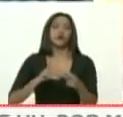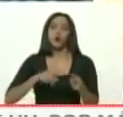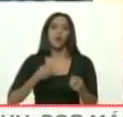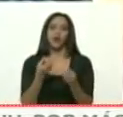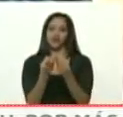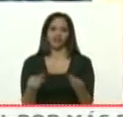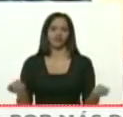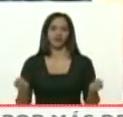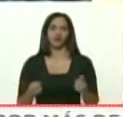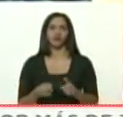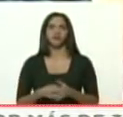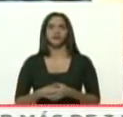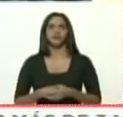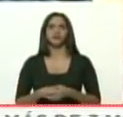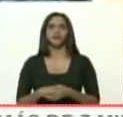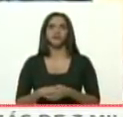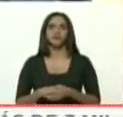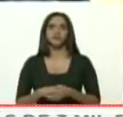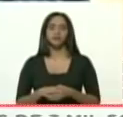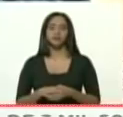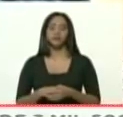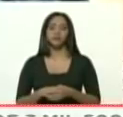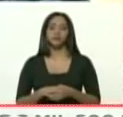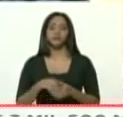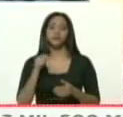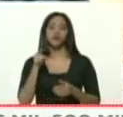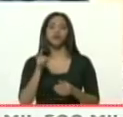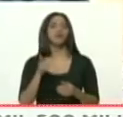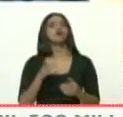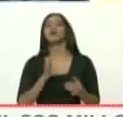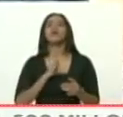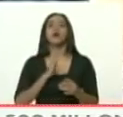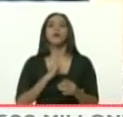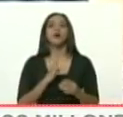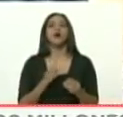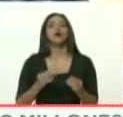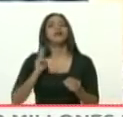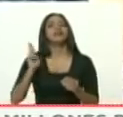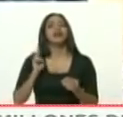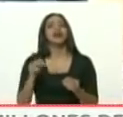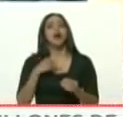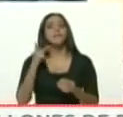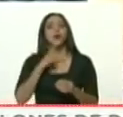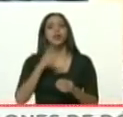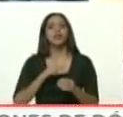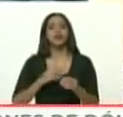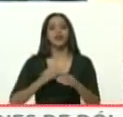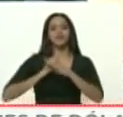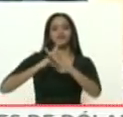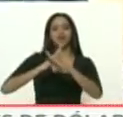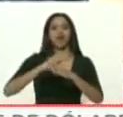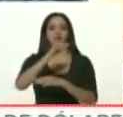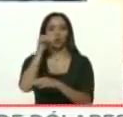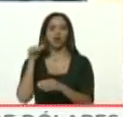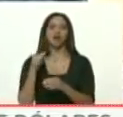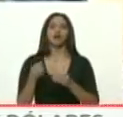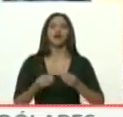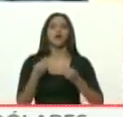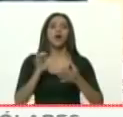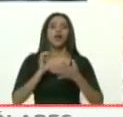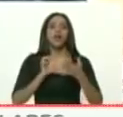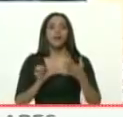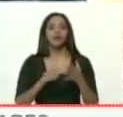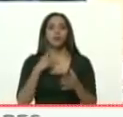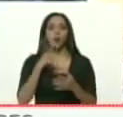descertificar. Y eso fue una parte de utilizar las políticas antidrogas como una arma política